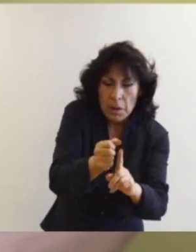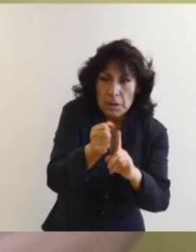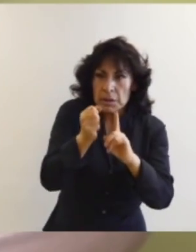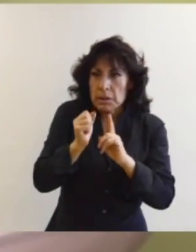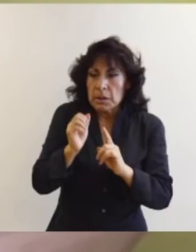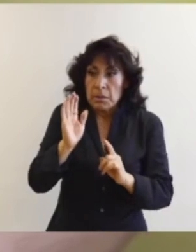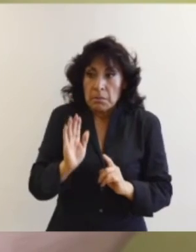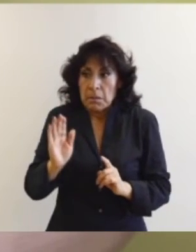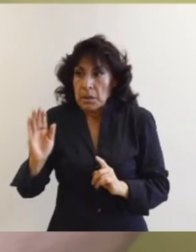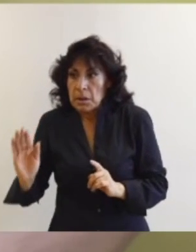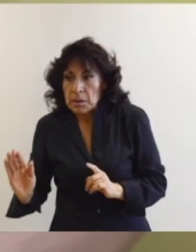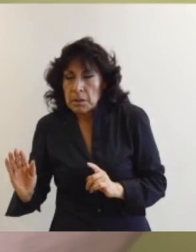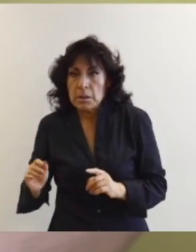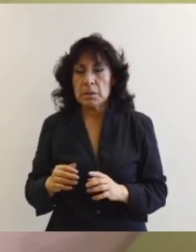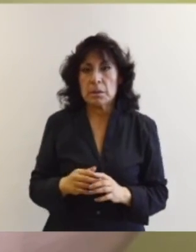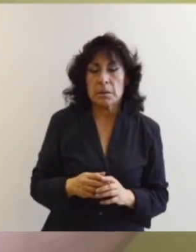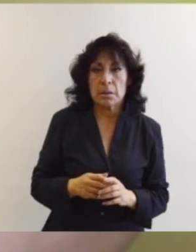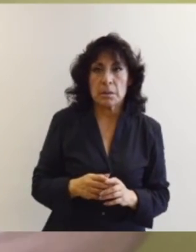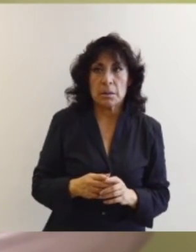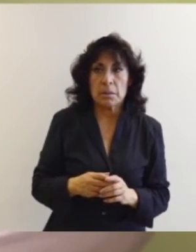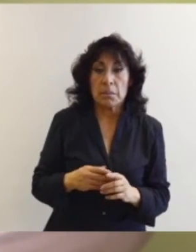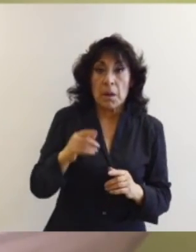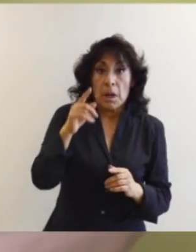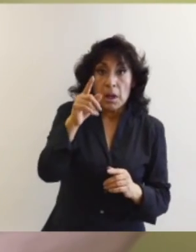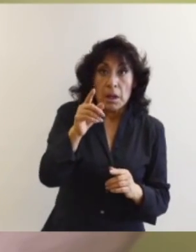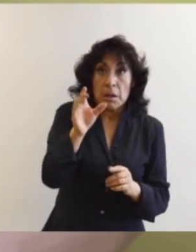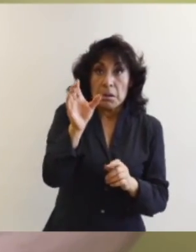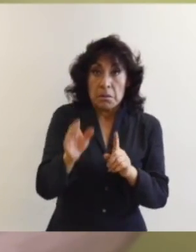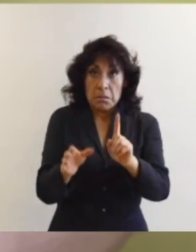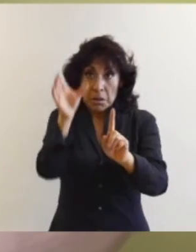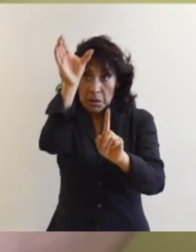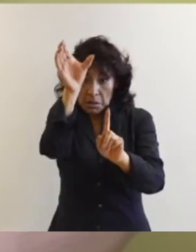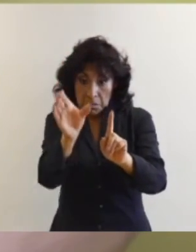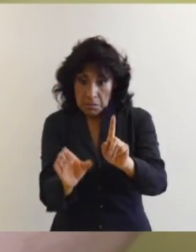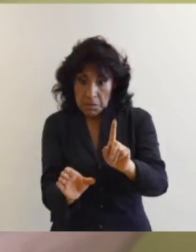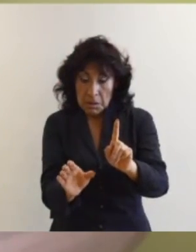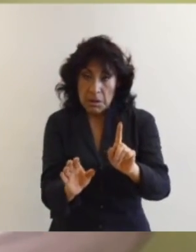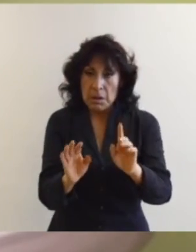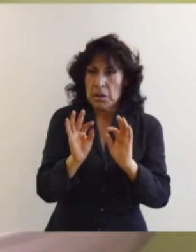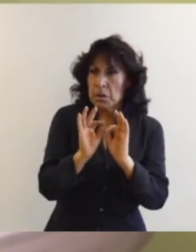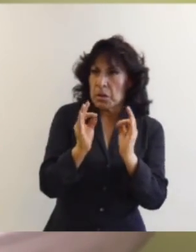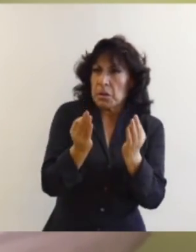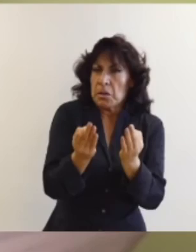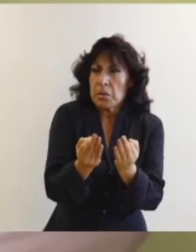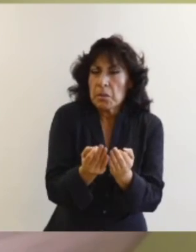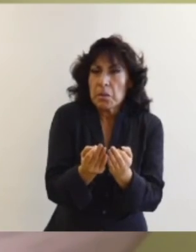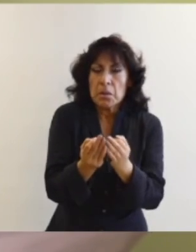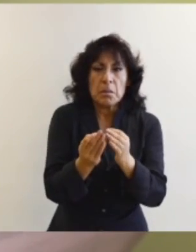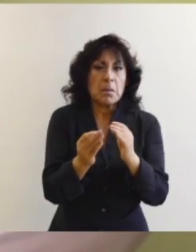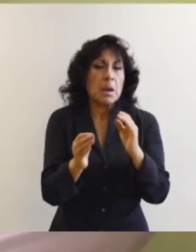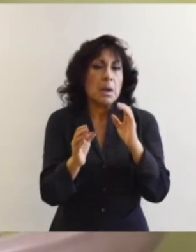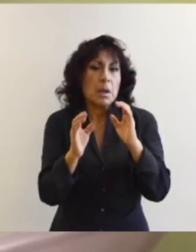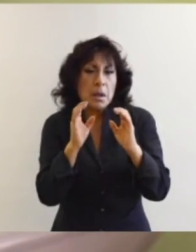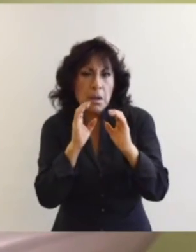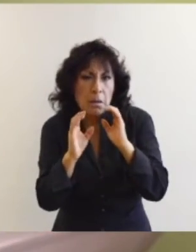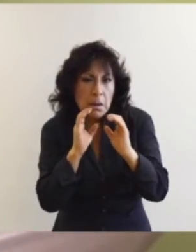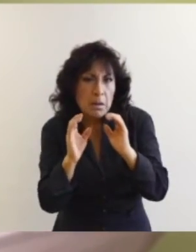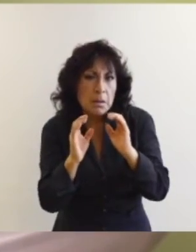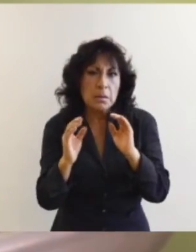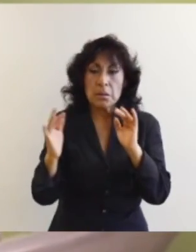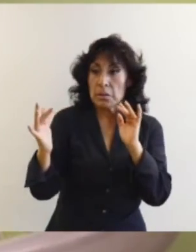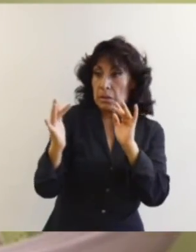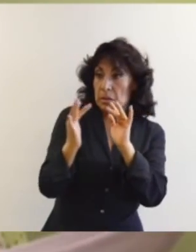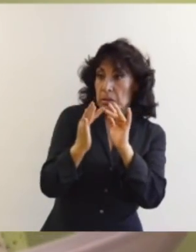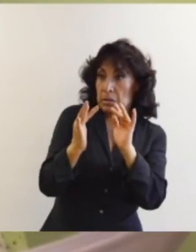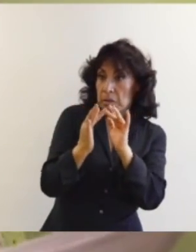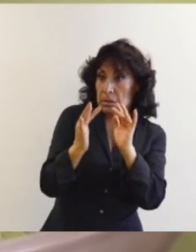llegar a parecérseles. Aquellas imágenes les proporcionan a los fieles un contacto,